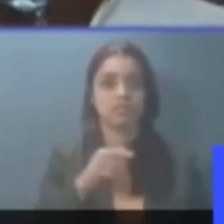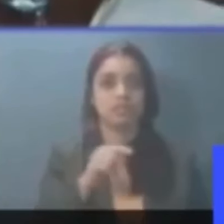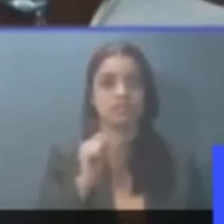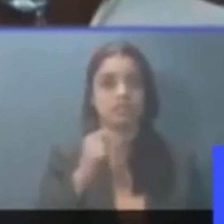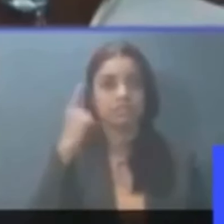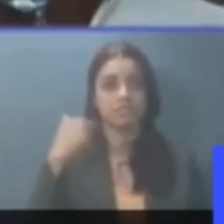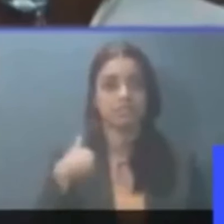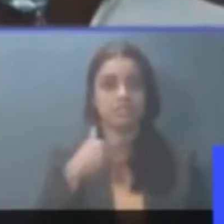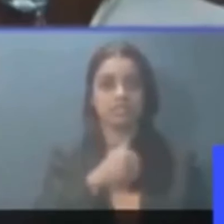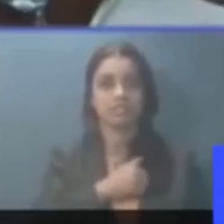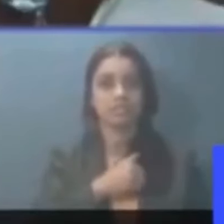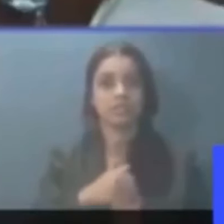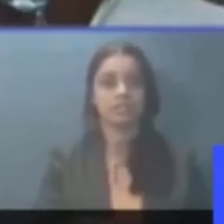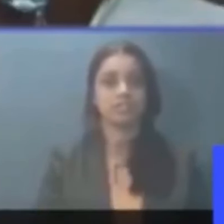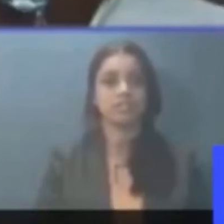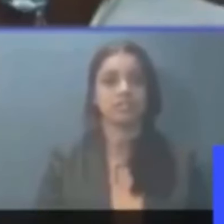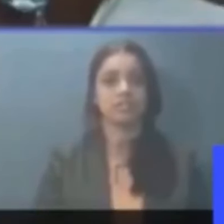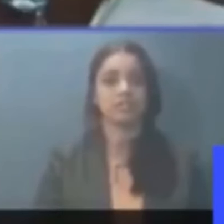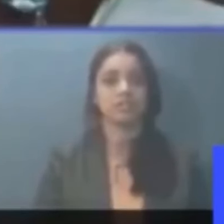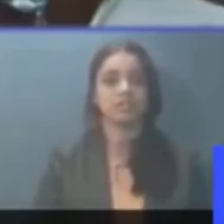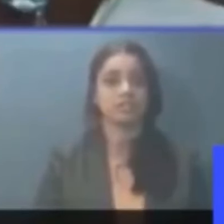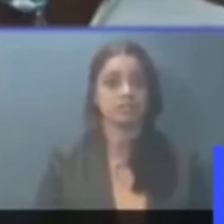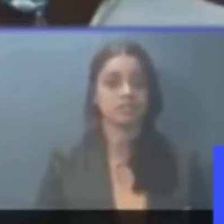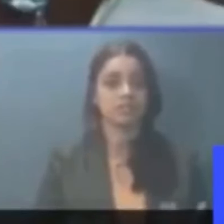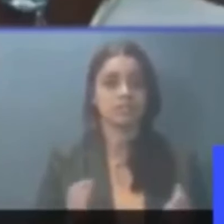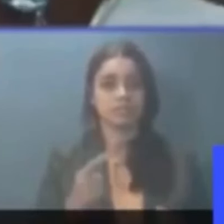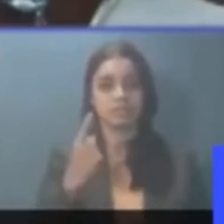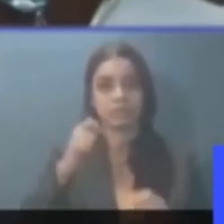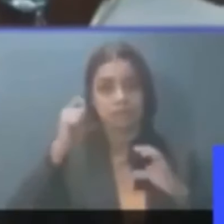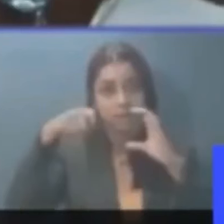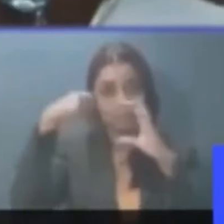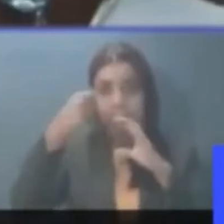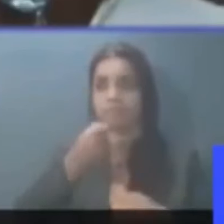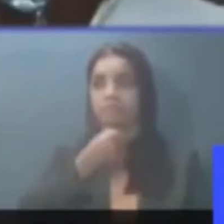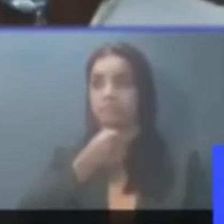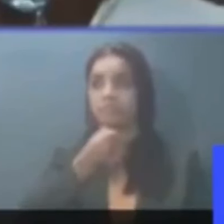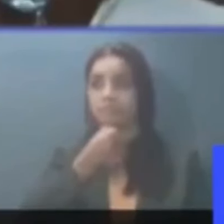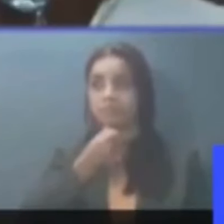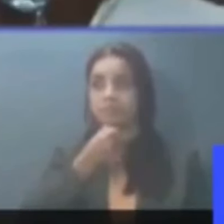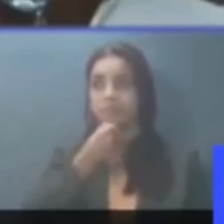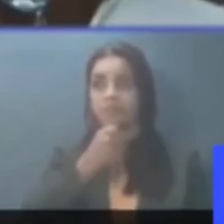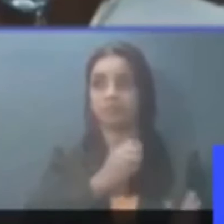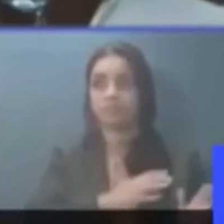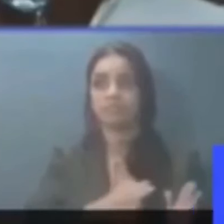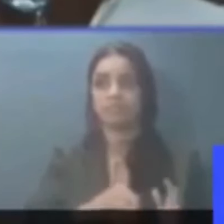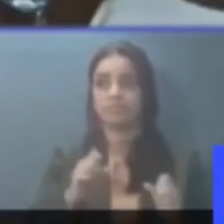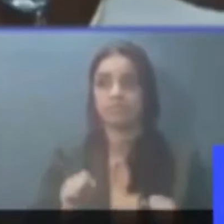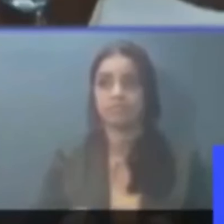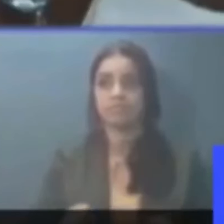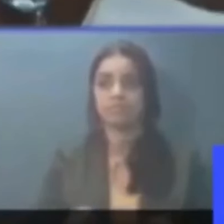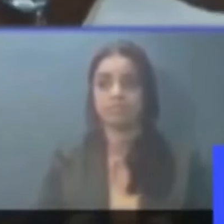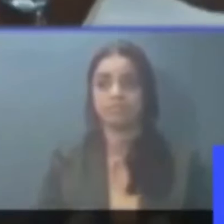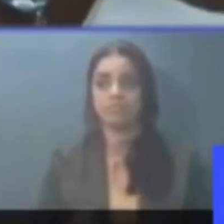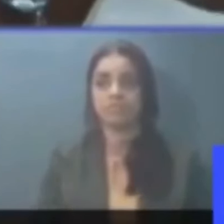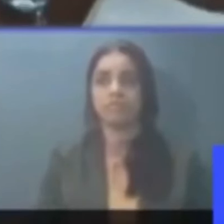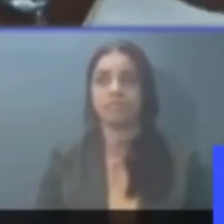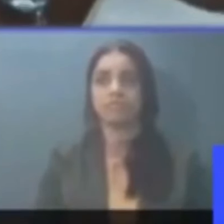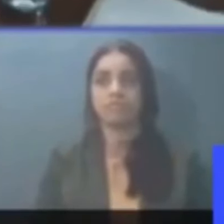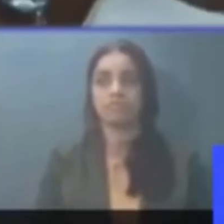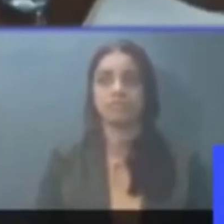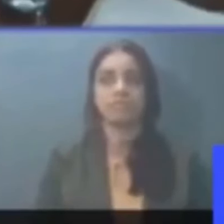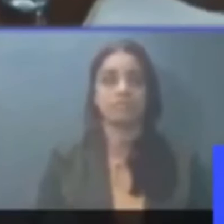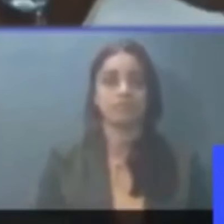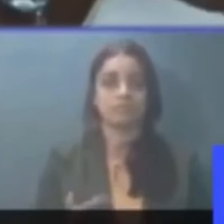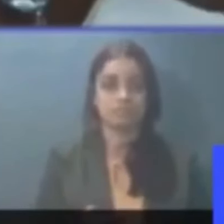ministros respeten a los diputados y los periodistas, obviamente, verdad, creo que, como decimos aquí, no